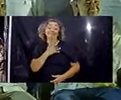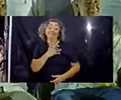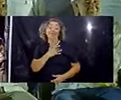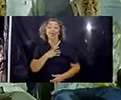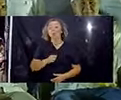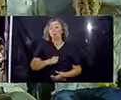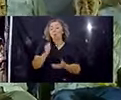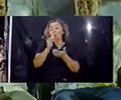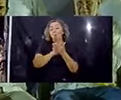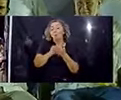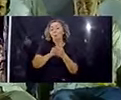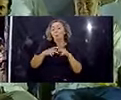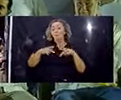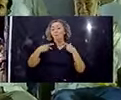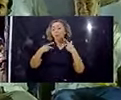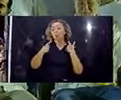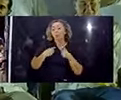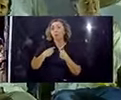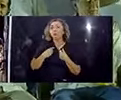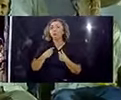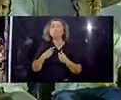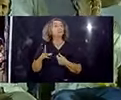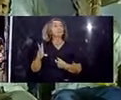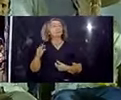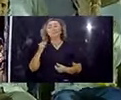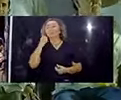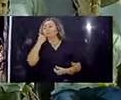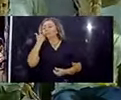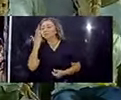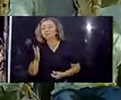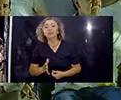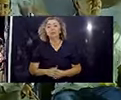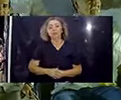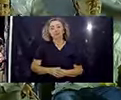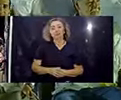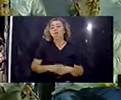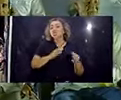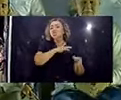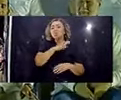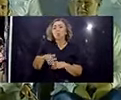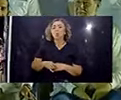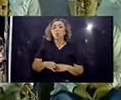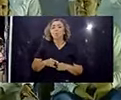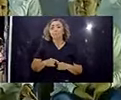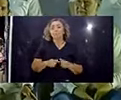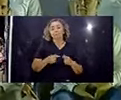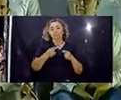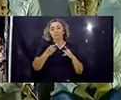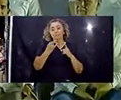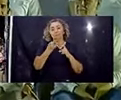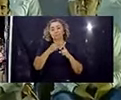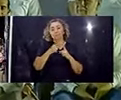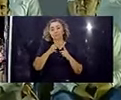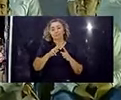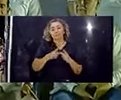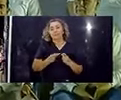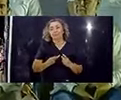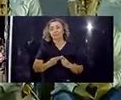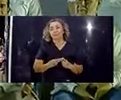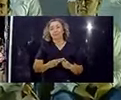encuestas en Yucatán en Mérida y en el país y eso los tiene muy molestos en